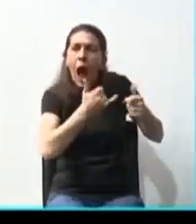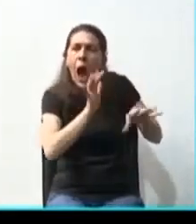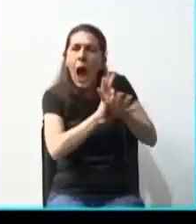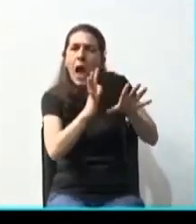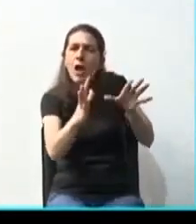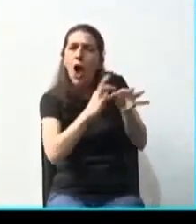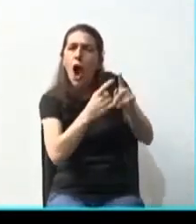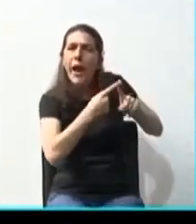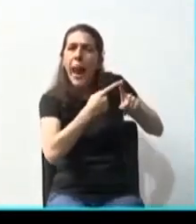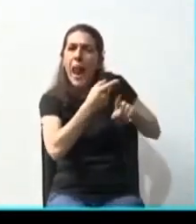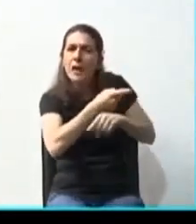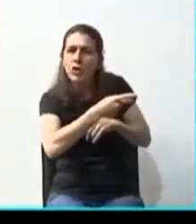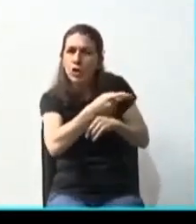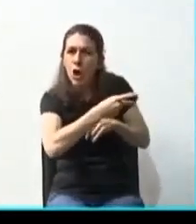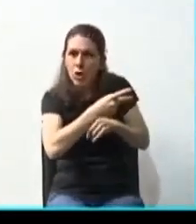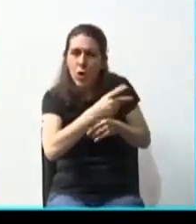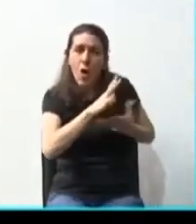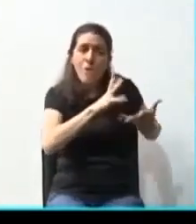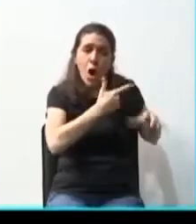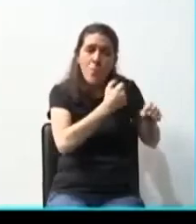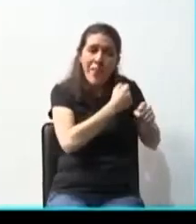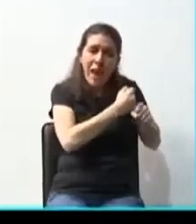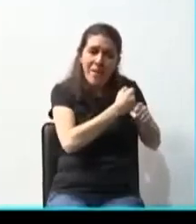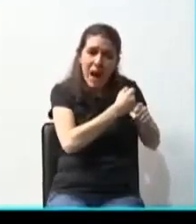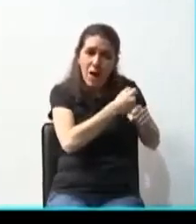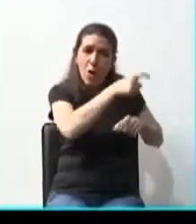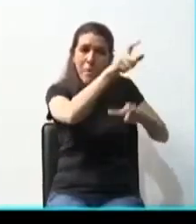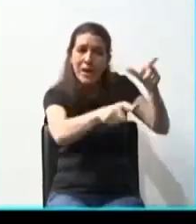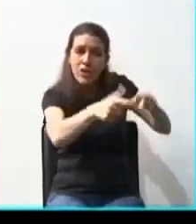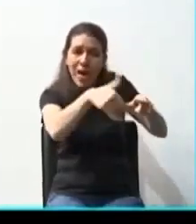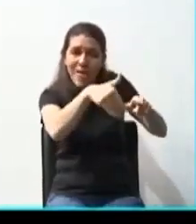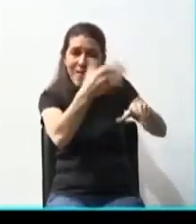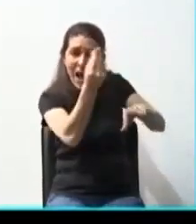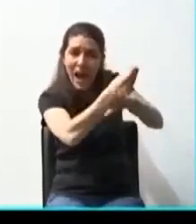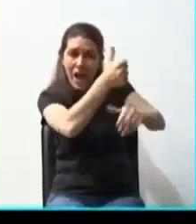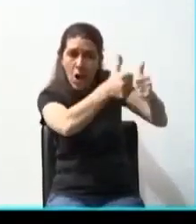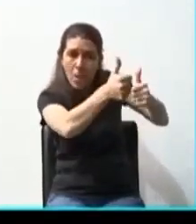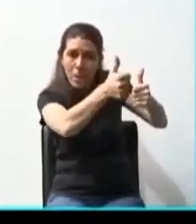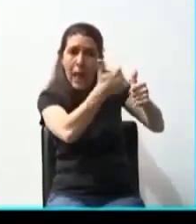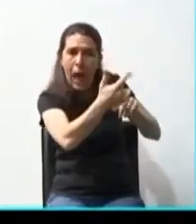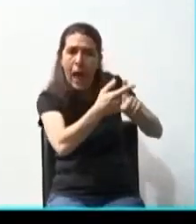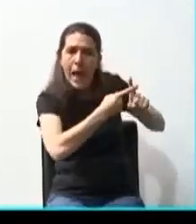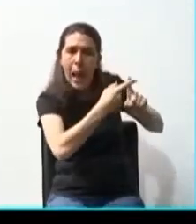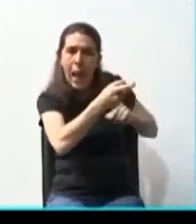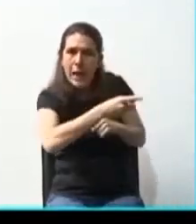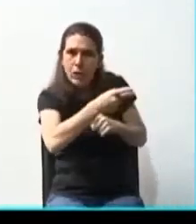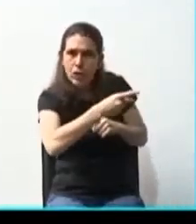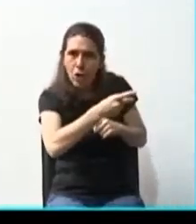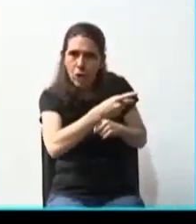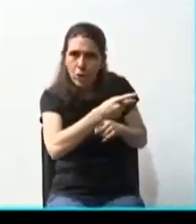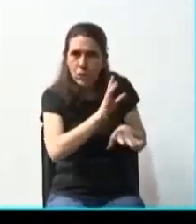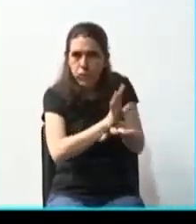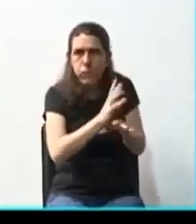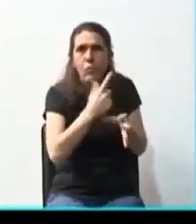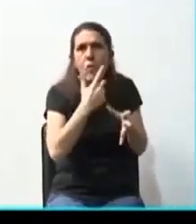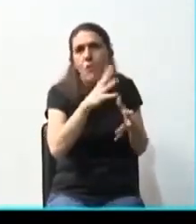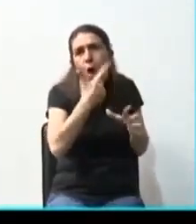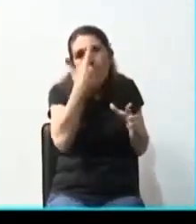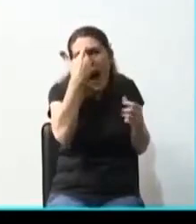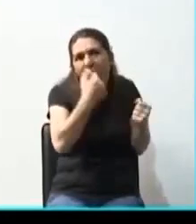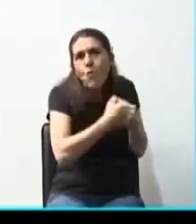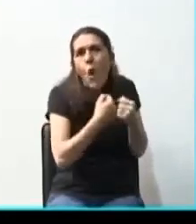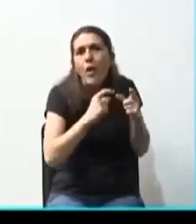relación. Entre la forma y el contenido, obviamente, existe una relación. La forma espuria de pactos